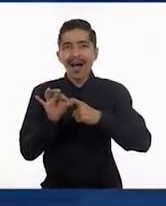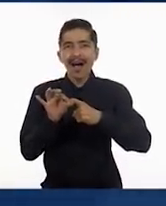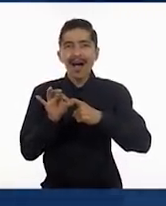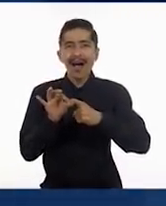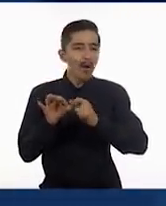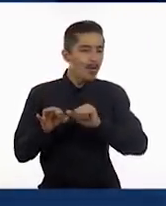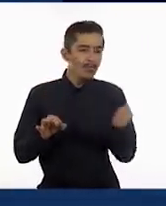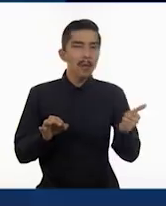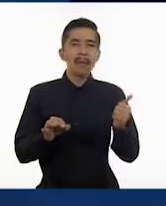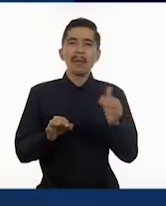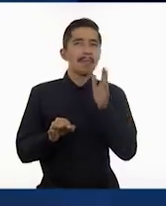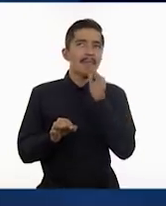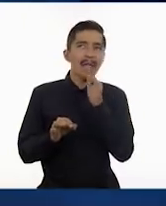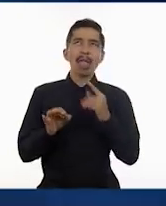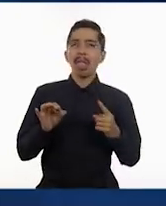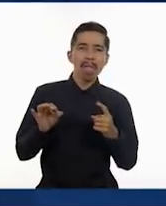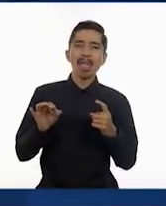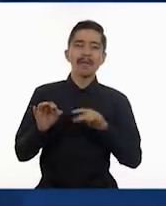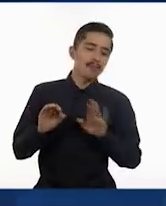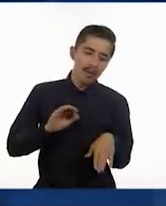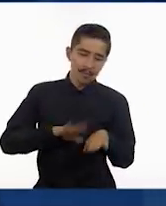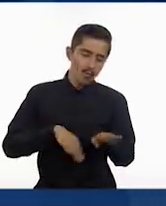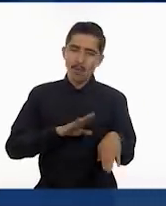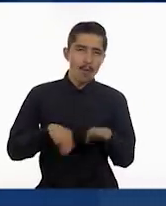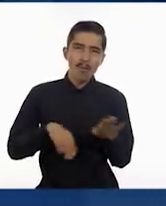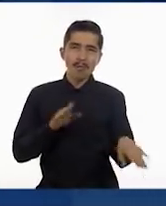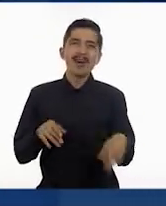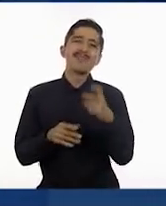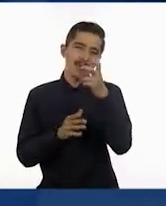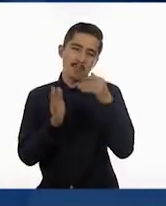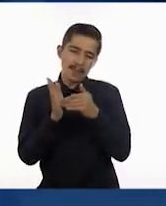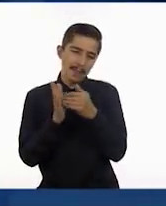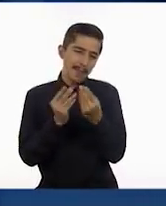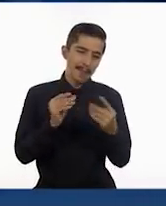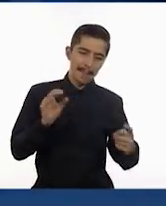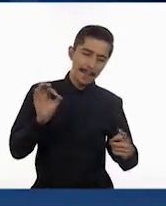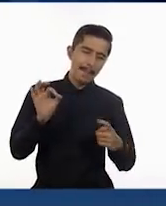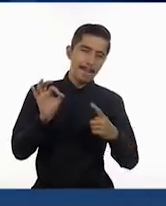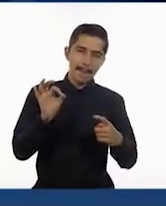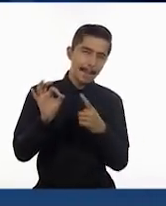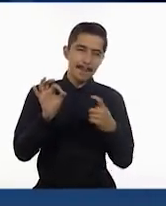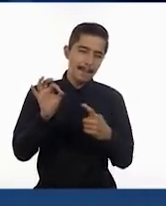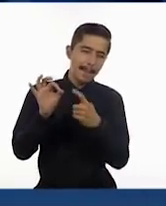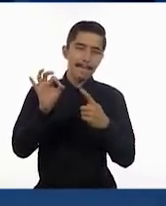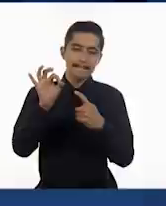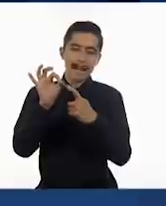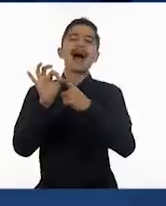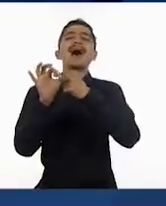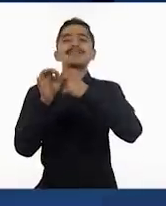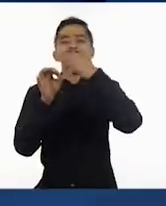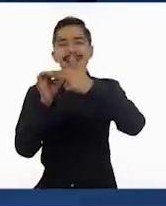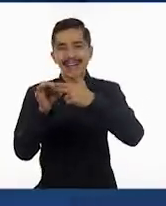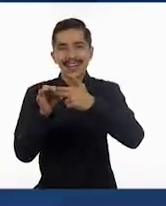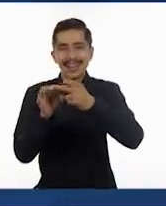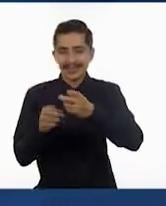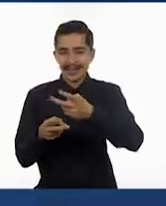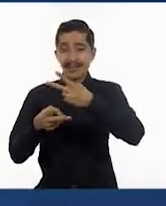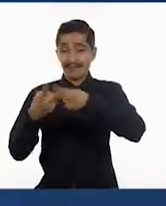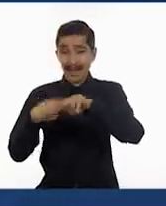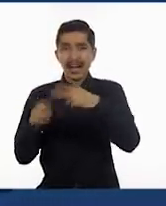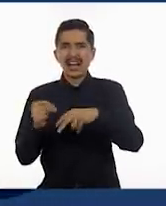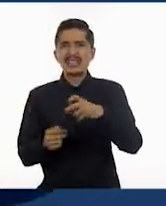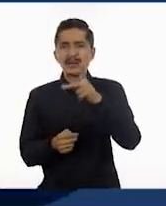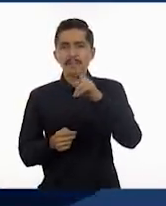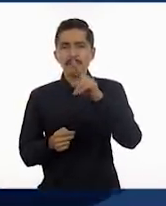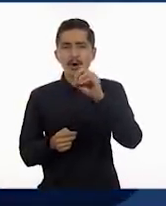camino. A fin de ayudar a los espermatozoides, algunas células que rodean al óvulo liberan progesterona.